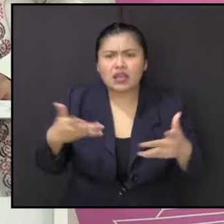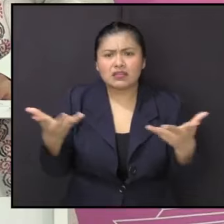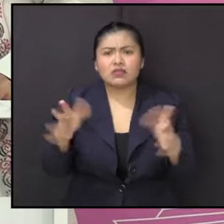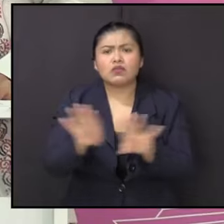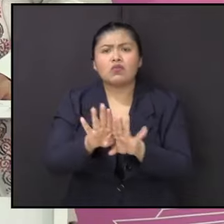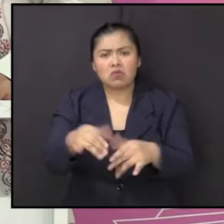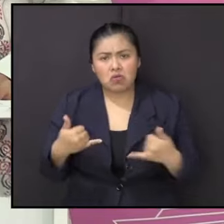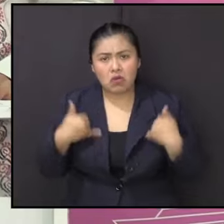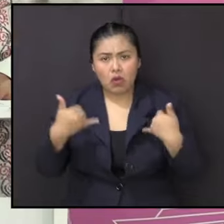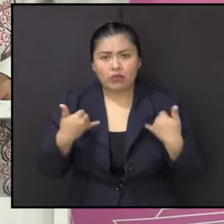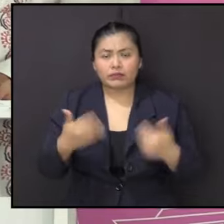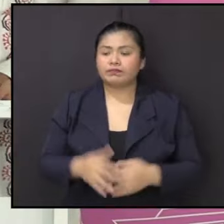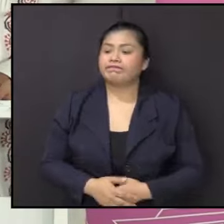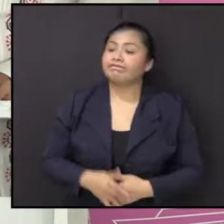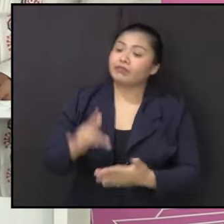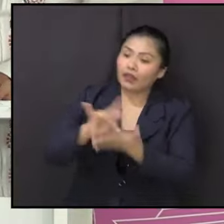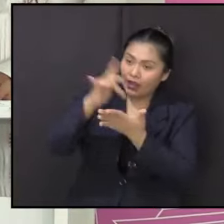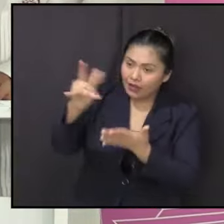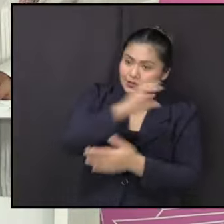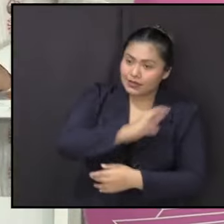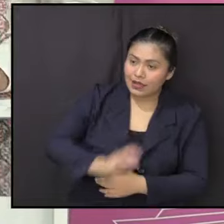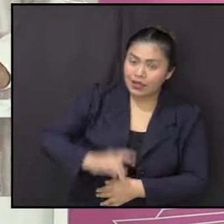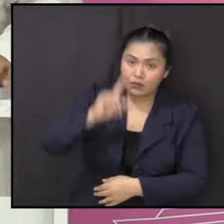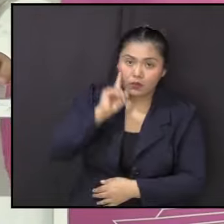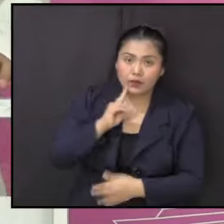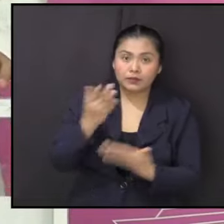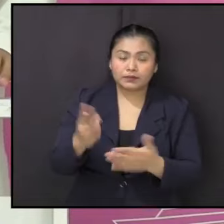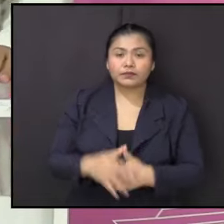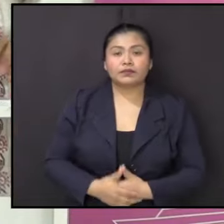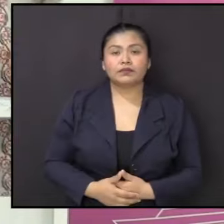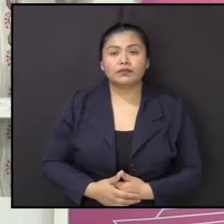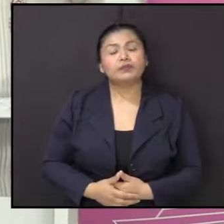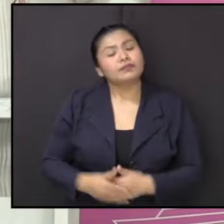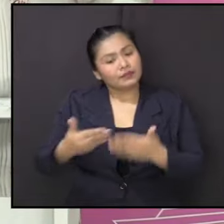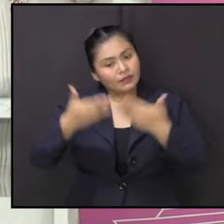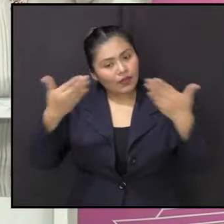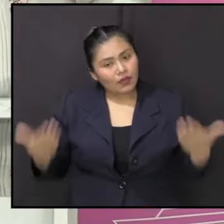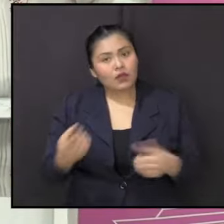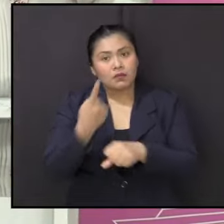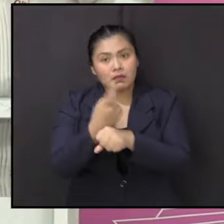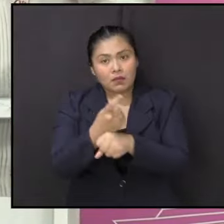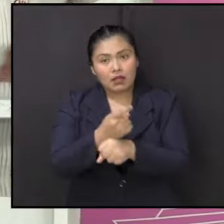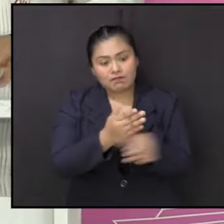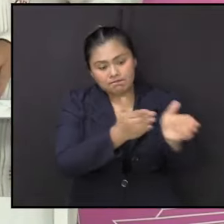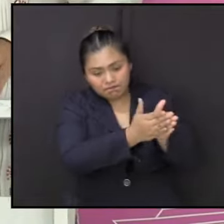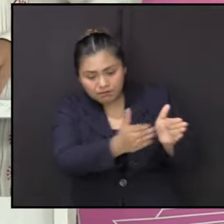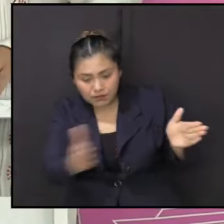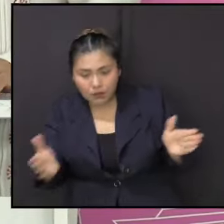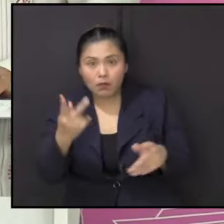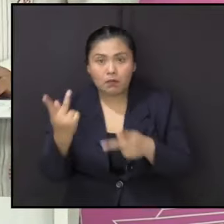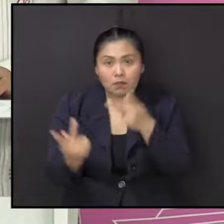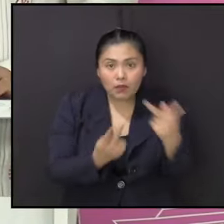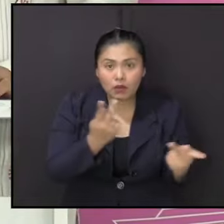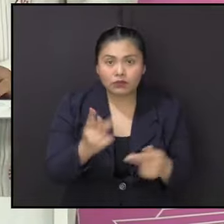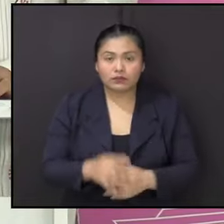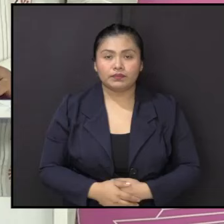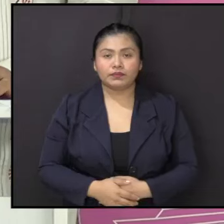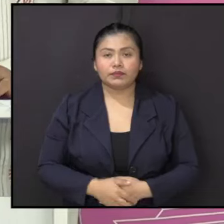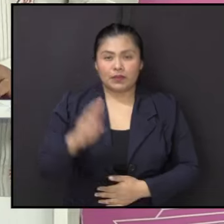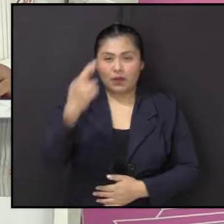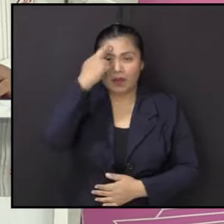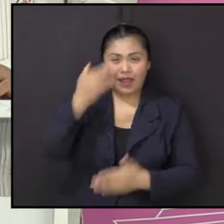Gracias, candidata. Vamos con la siguiente parte. Vamos a empezar con el primer bloque de preguntas. Conforme a las reglas establecidas en el